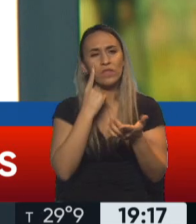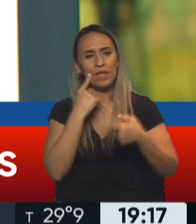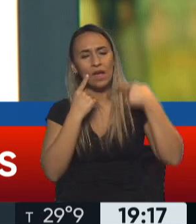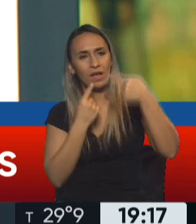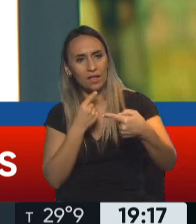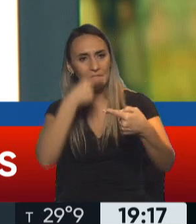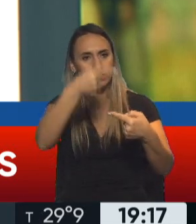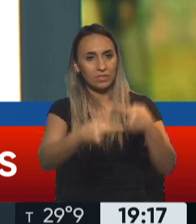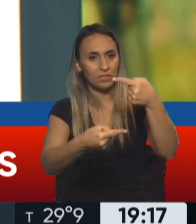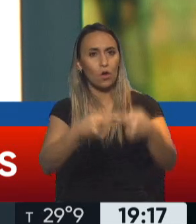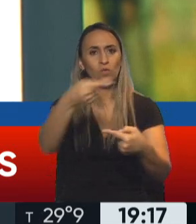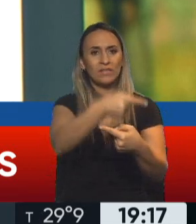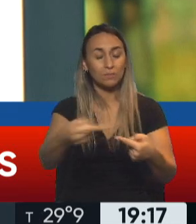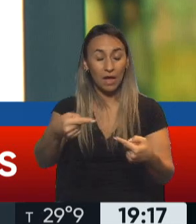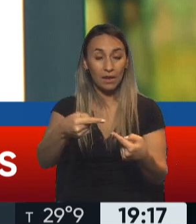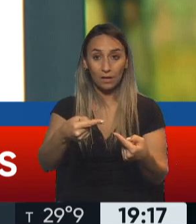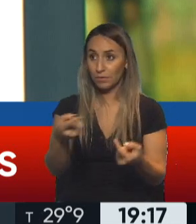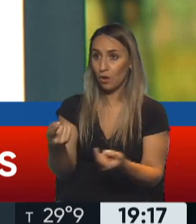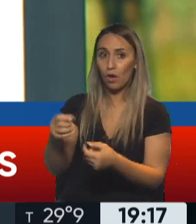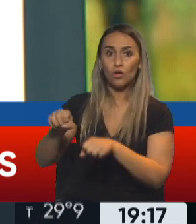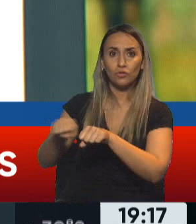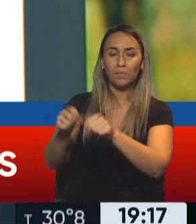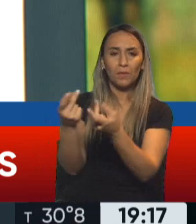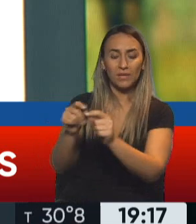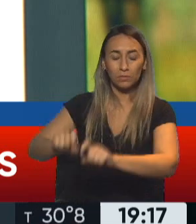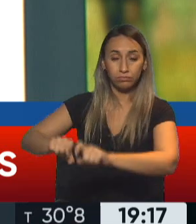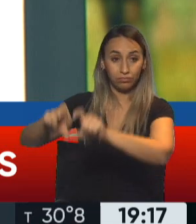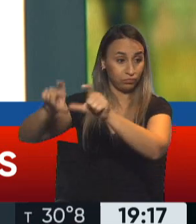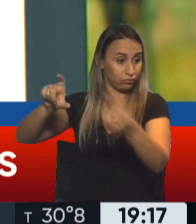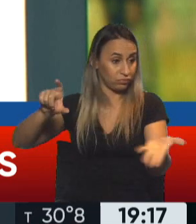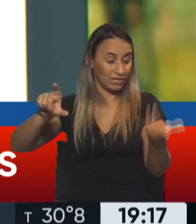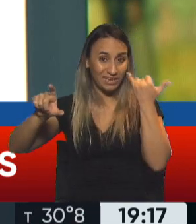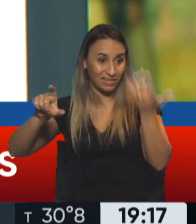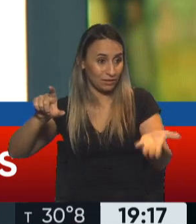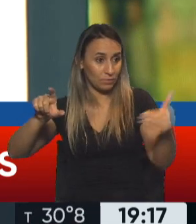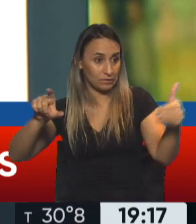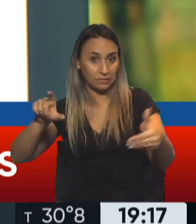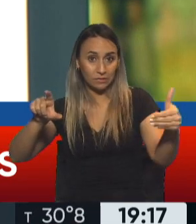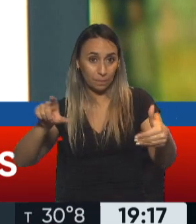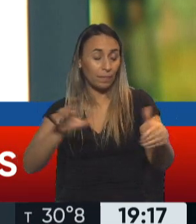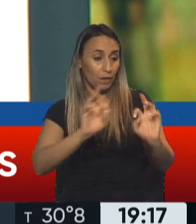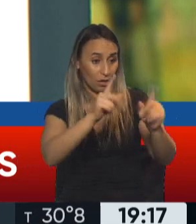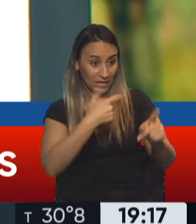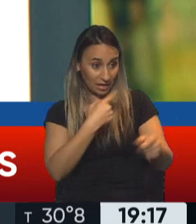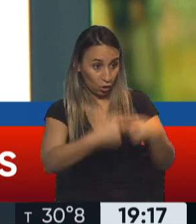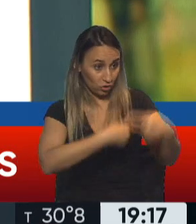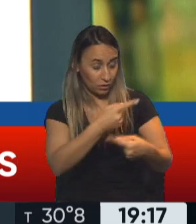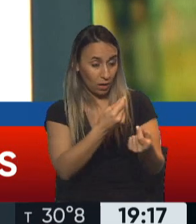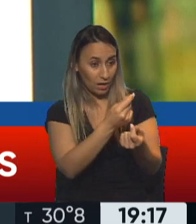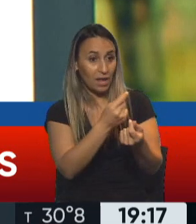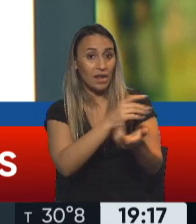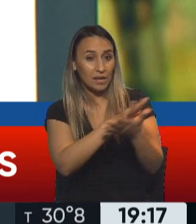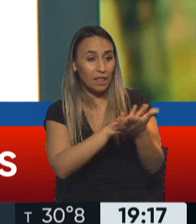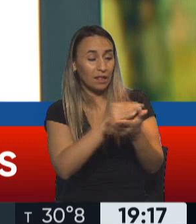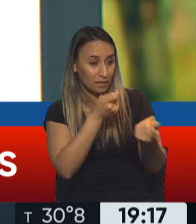mientras seguían negociando, los precios en las góndolas seguían subiendo. ¿Sí? Entonces lo que hicieron fue decir, bueno, ¿quieren seguir negociando? Seguimos negociando, pero con los precios congelados. Y ahí es donde